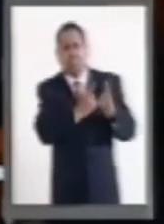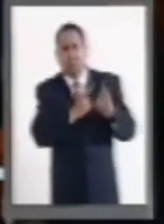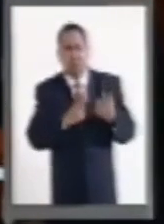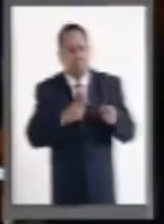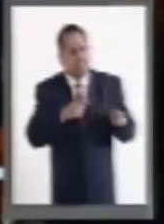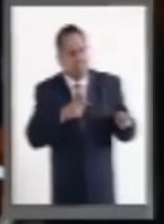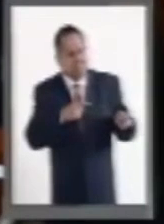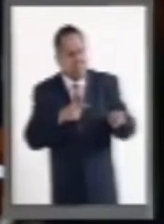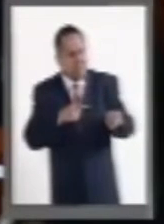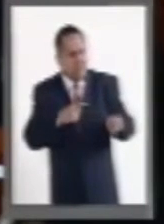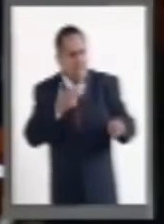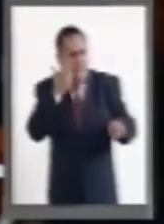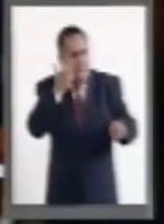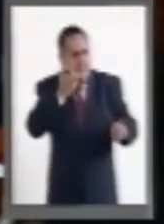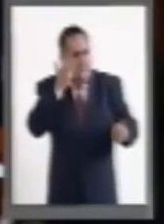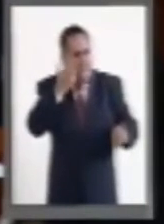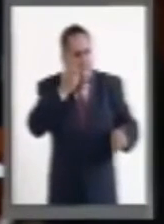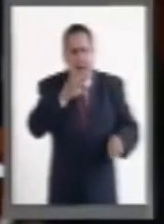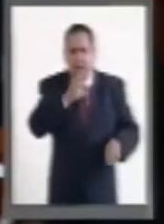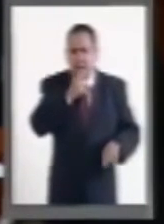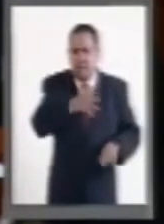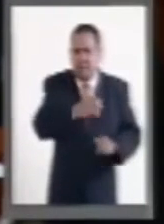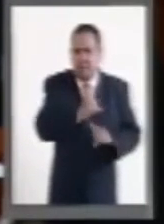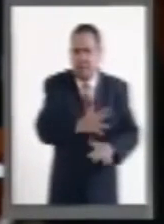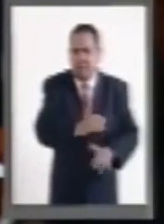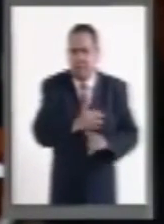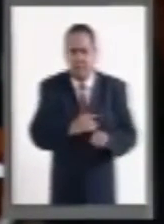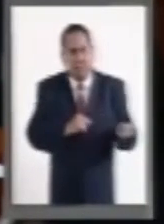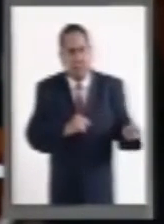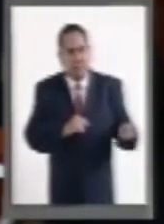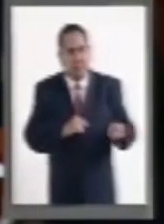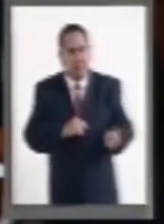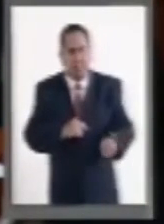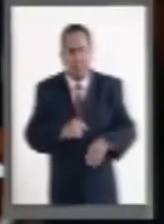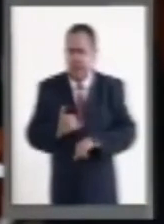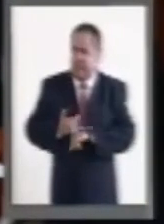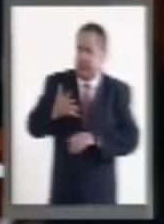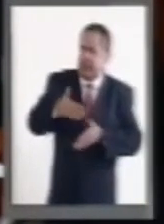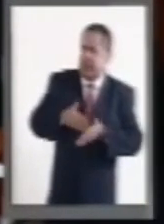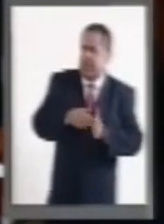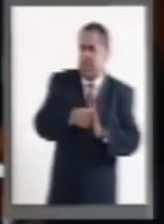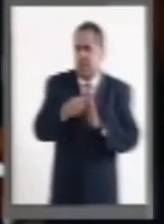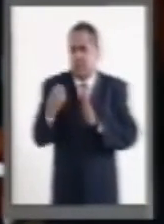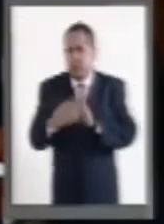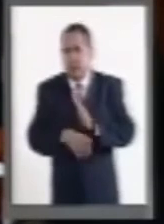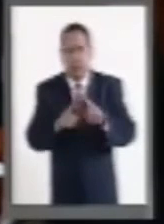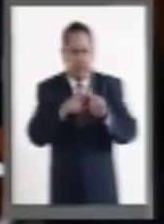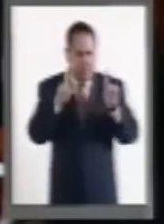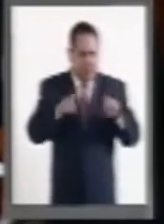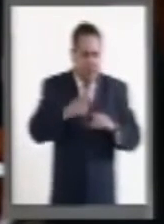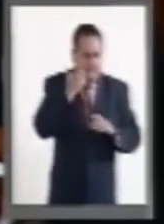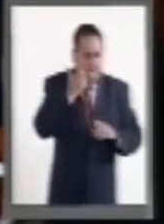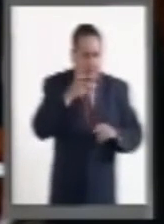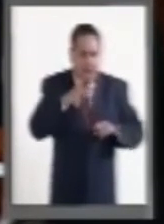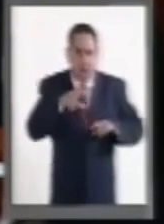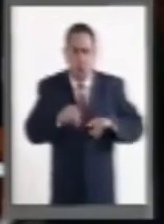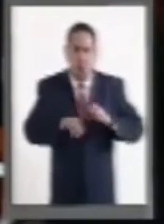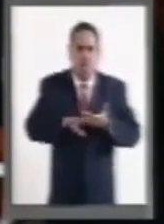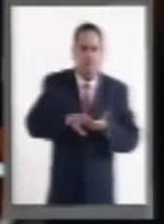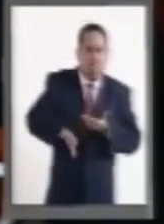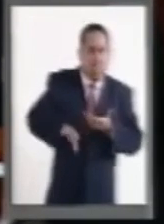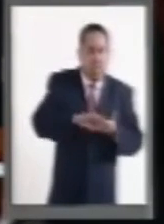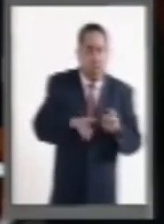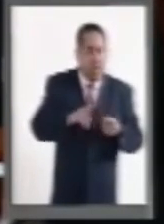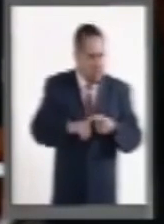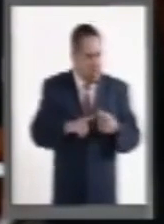de triquiñuelas, desde obstaculizar el registro de planillas para ayuntamientos, pasando por